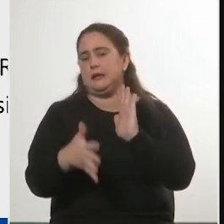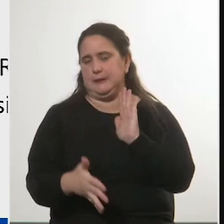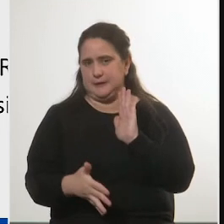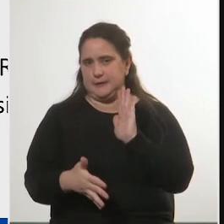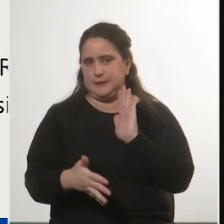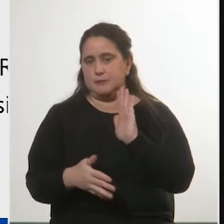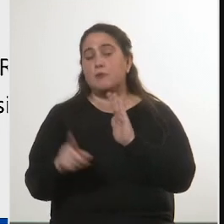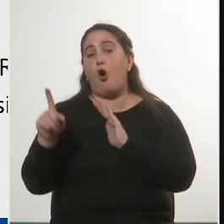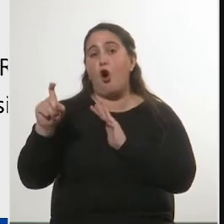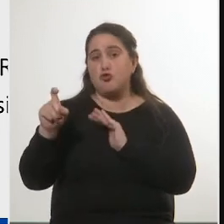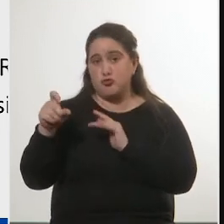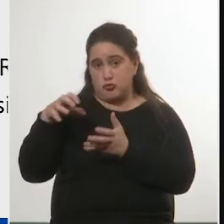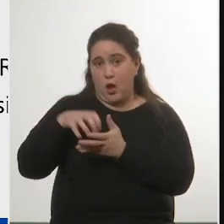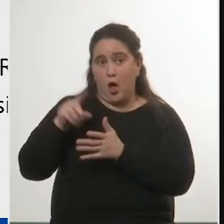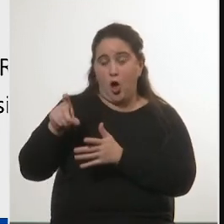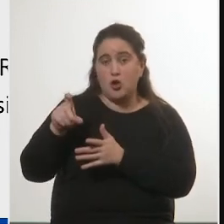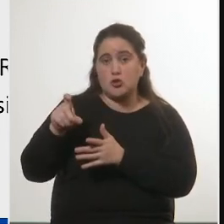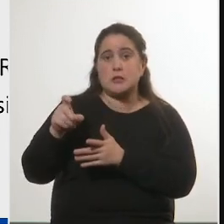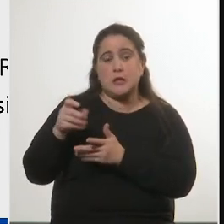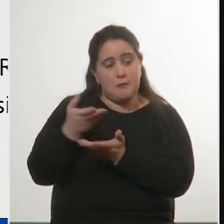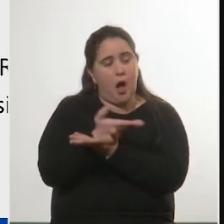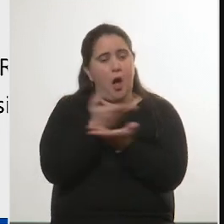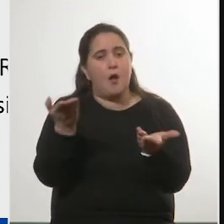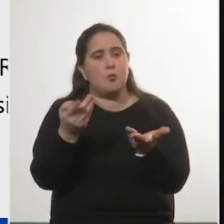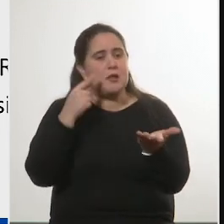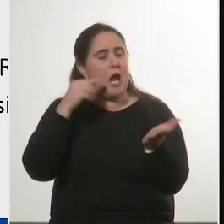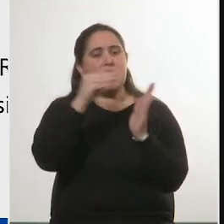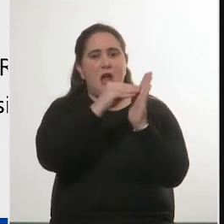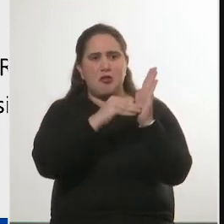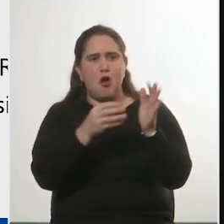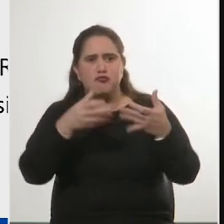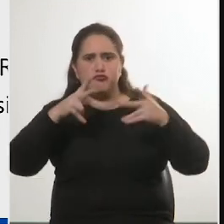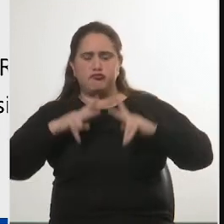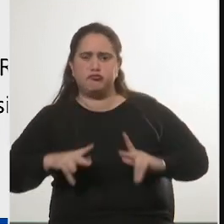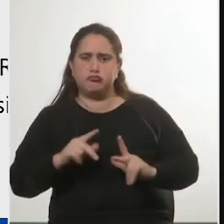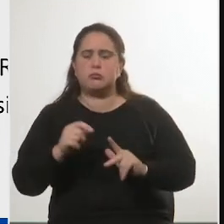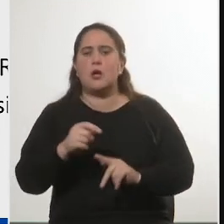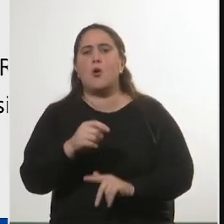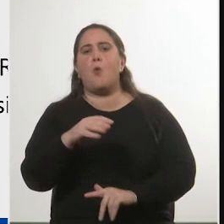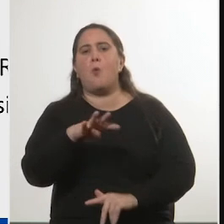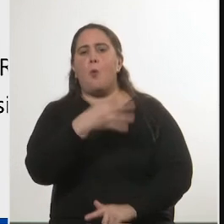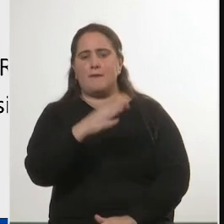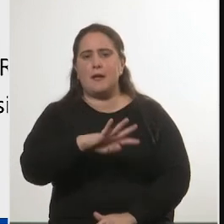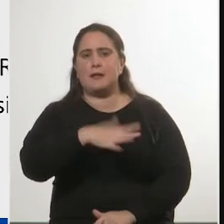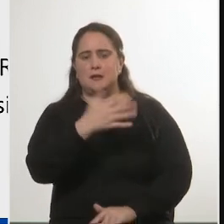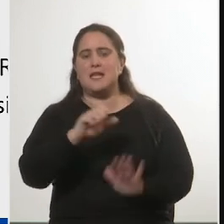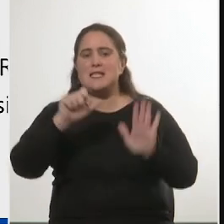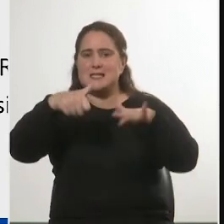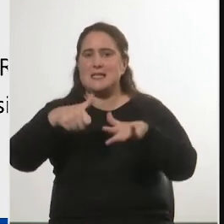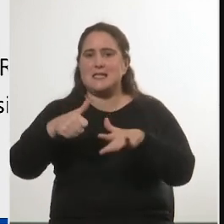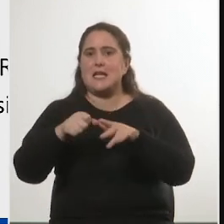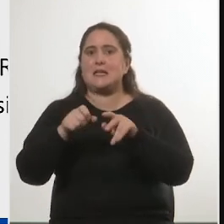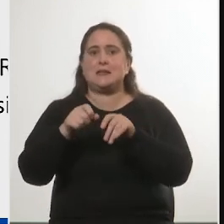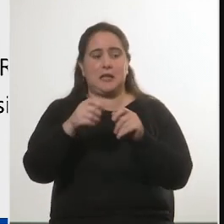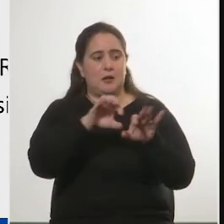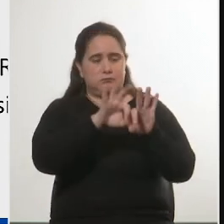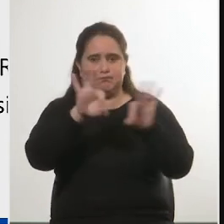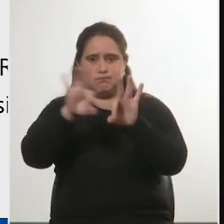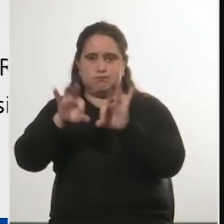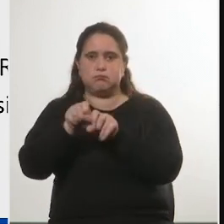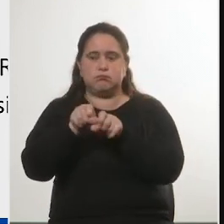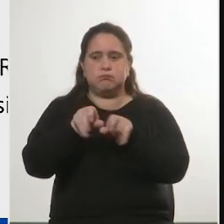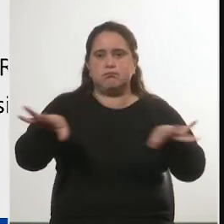resultados. OCE comparte los datos formales correspondientes a la cuarta, quinta y sexta líneas de bombeo del